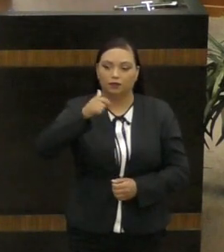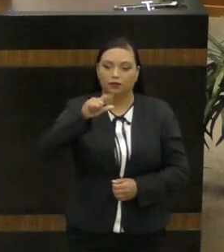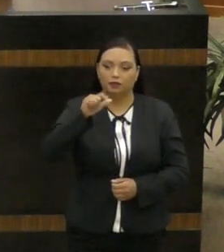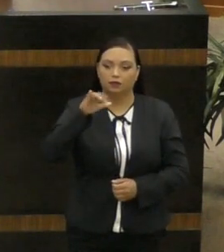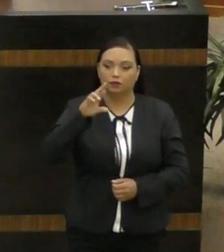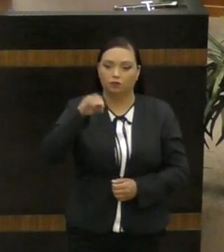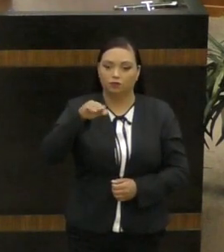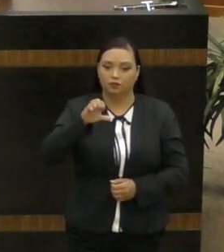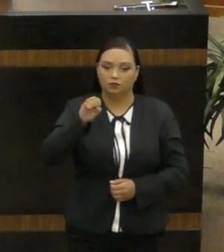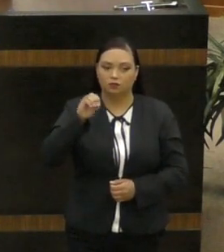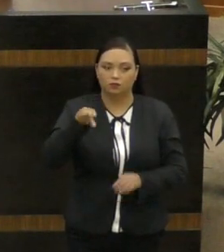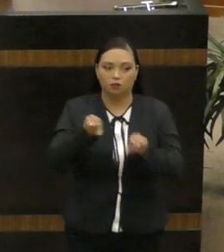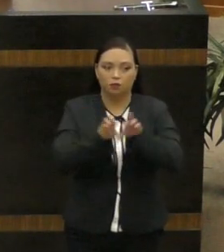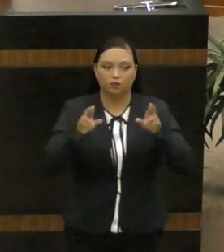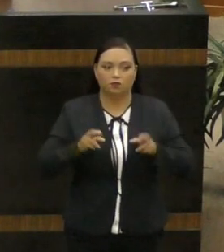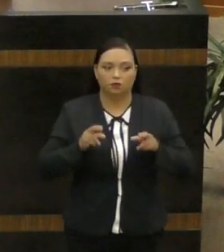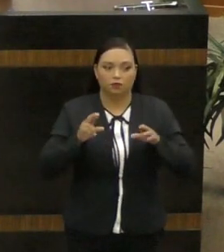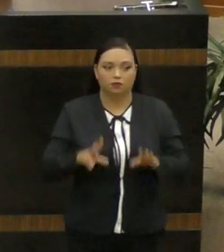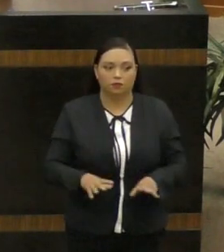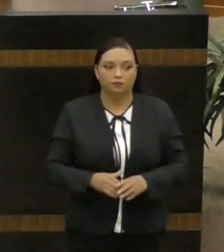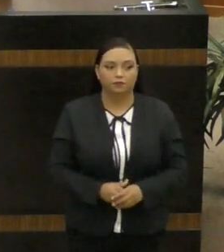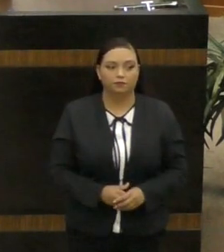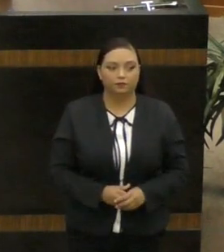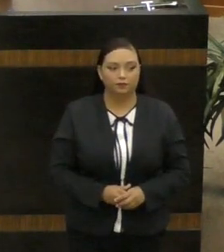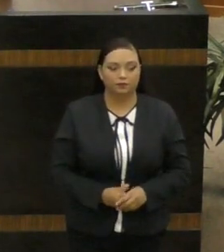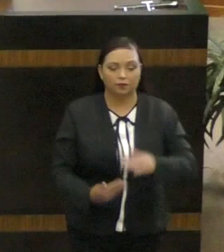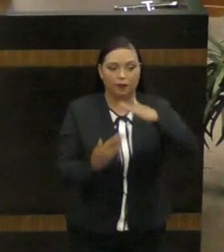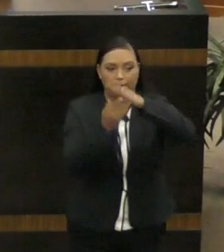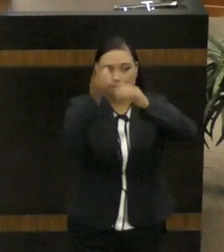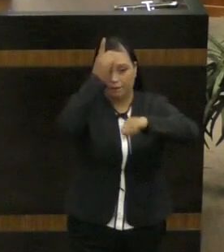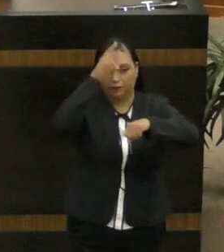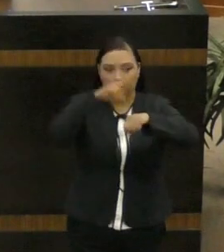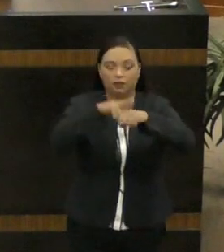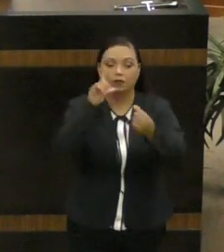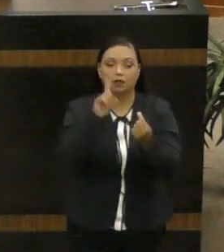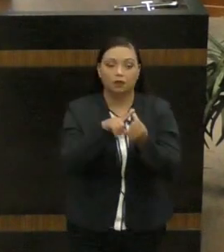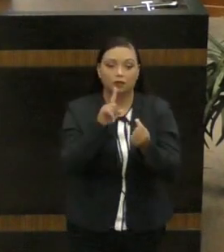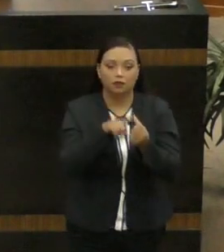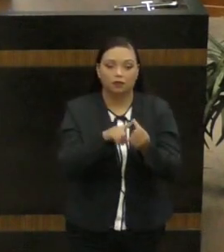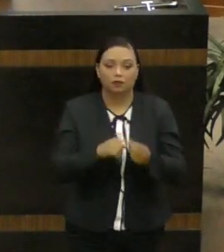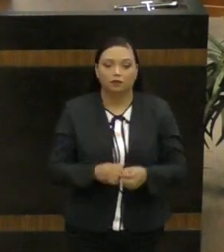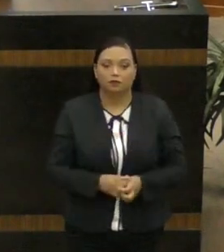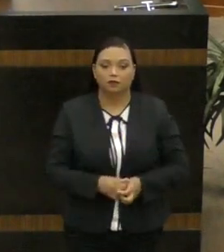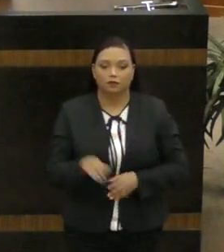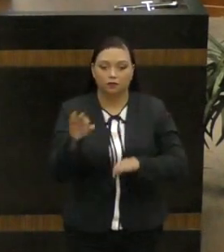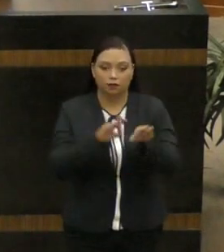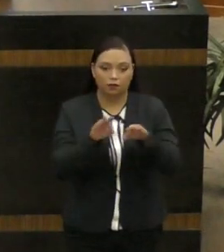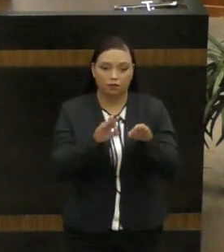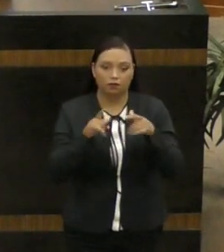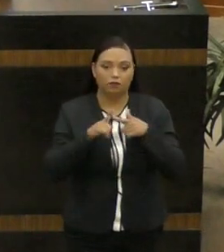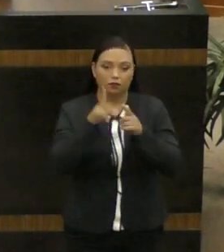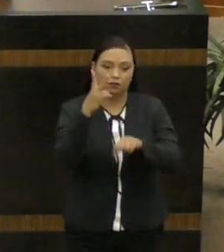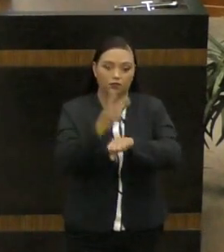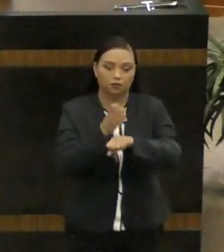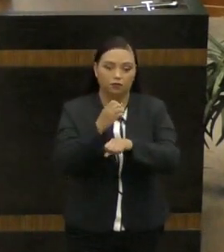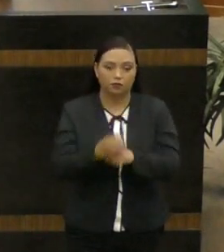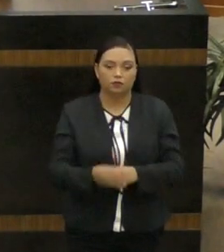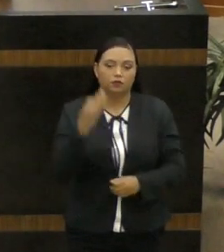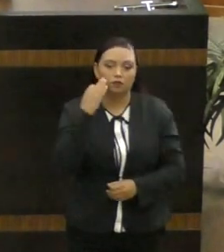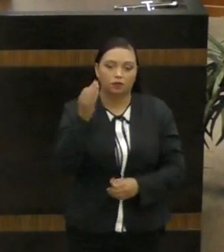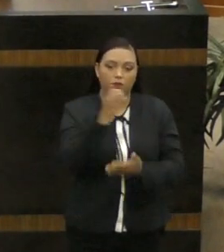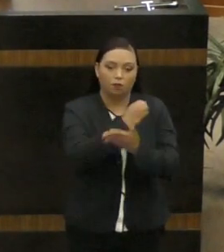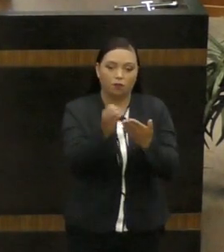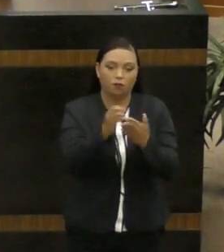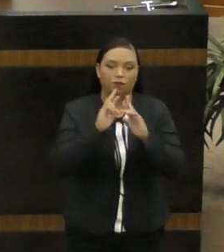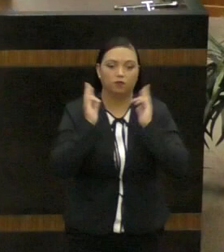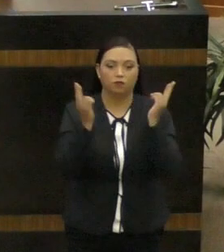Rosso como suplente de la mesa directiva que hará los de fungir en el segundo periodo ordinario de sesiones